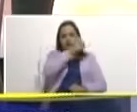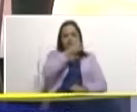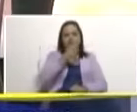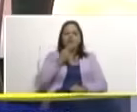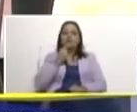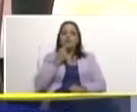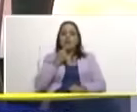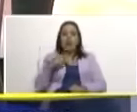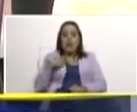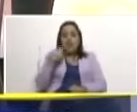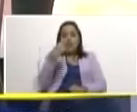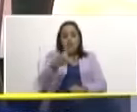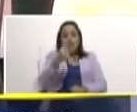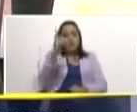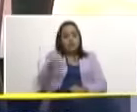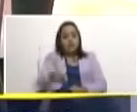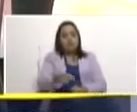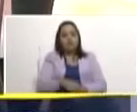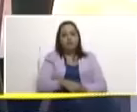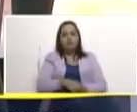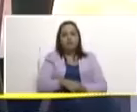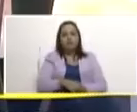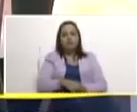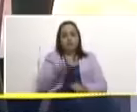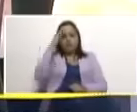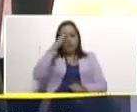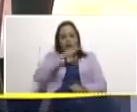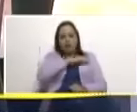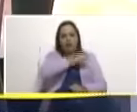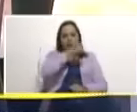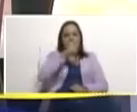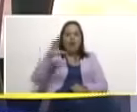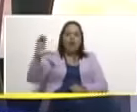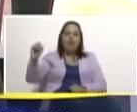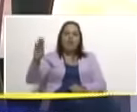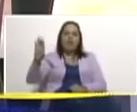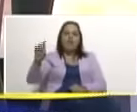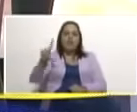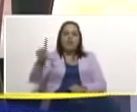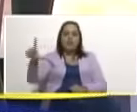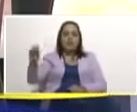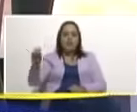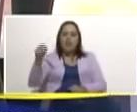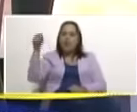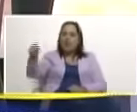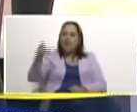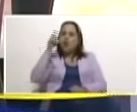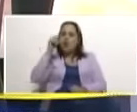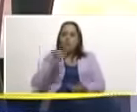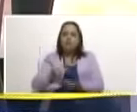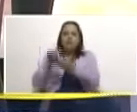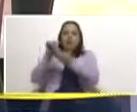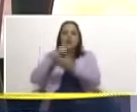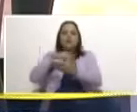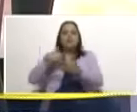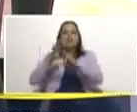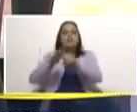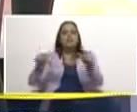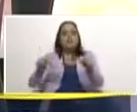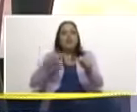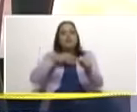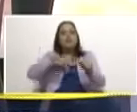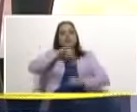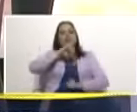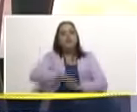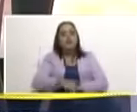le dije al mayor general Rodríguez Cabello, este es un héroe de nuestra tierra, de nuestra